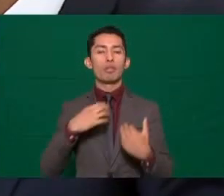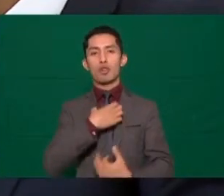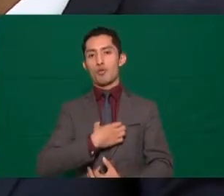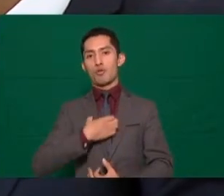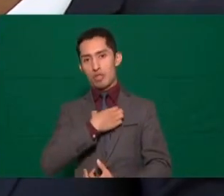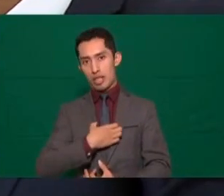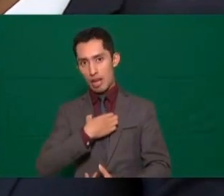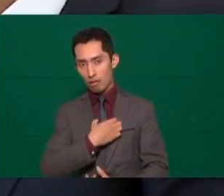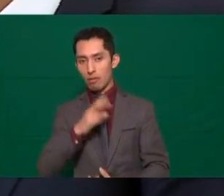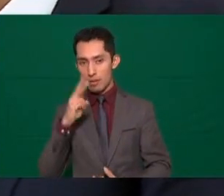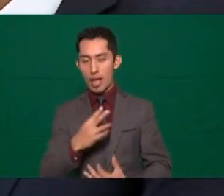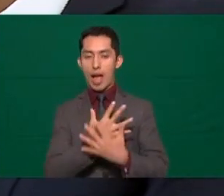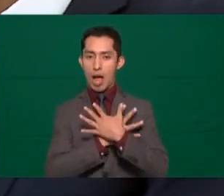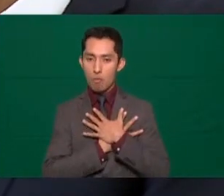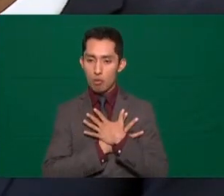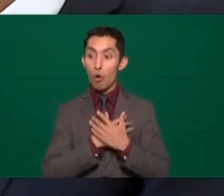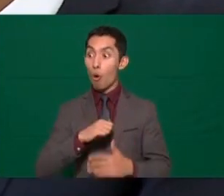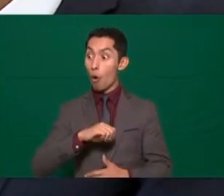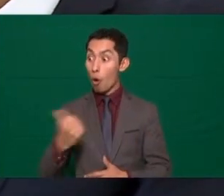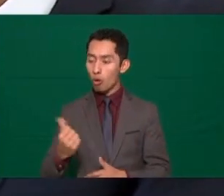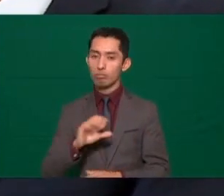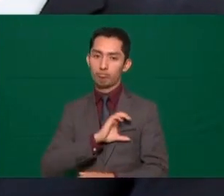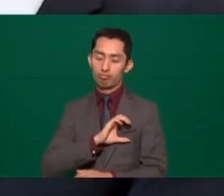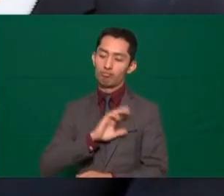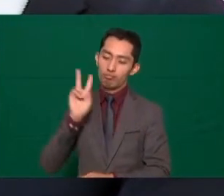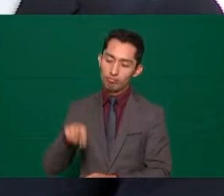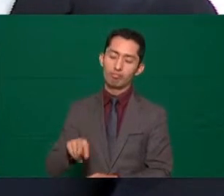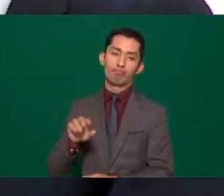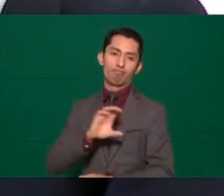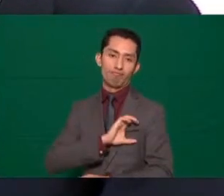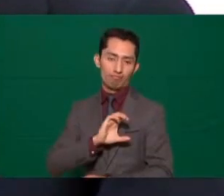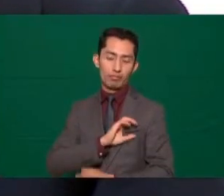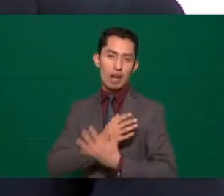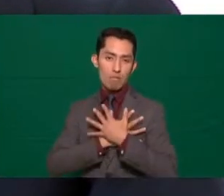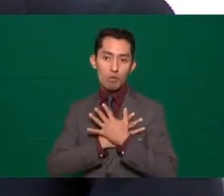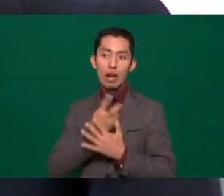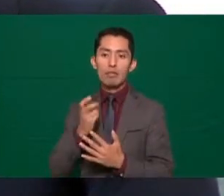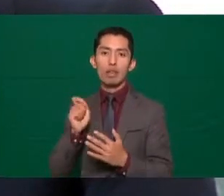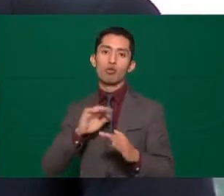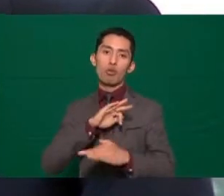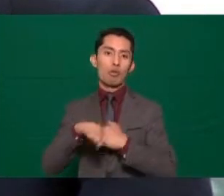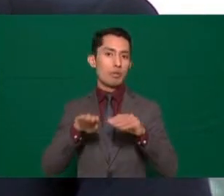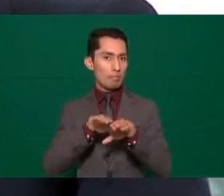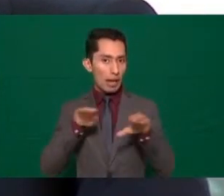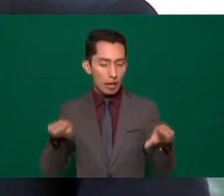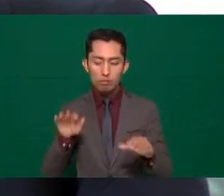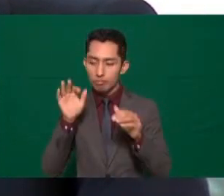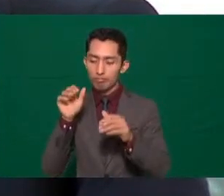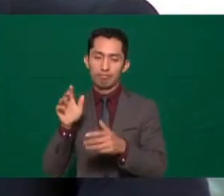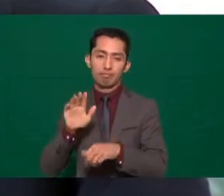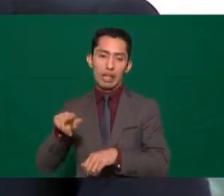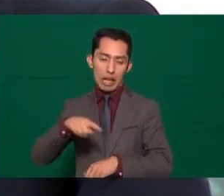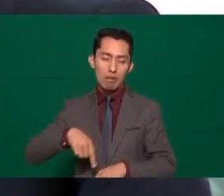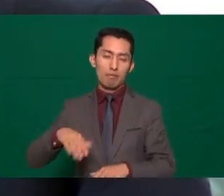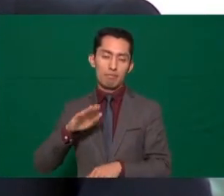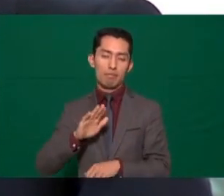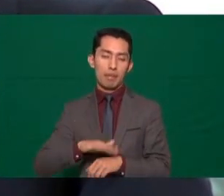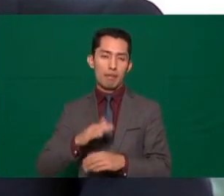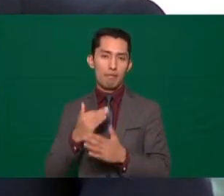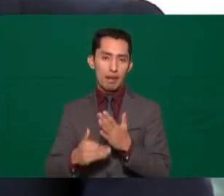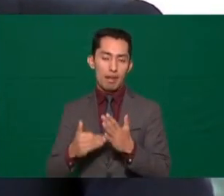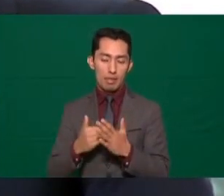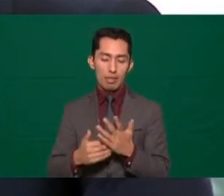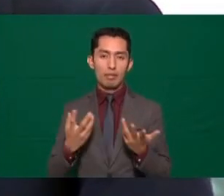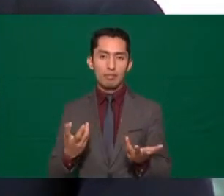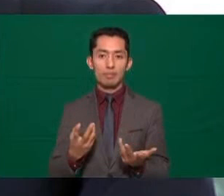amor al prójimo. Por eso vamos a seguir apoyando